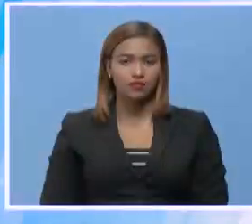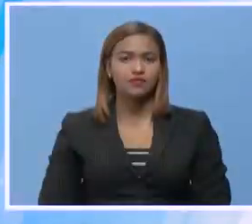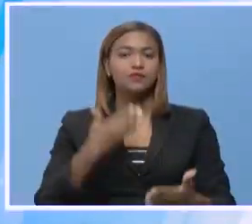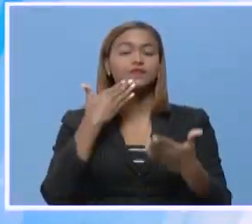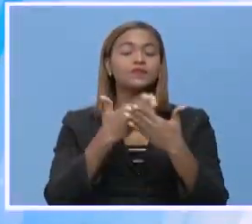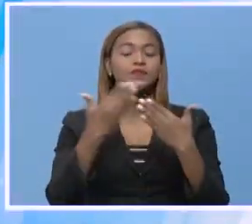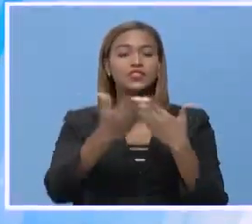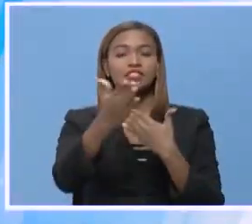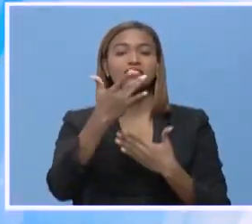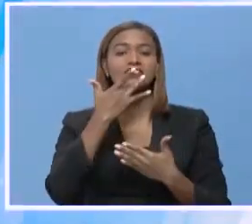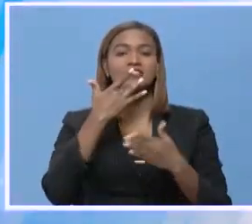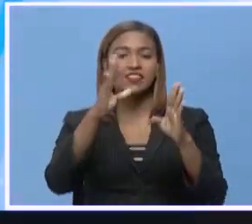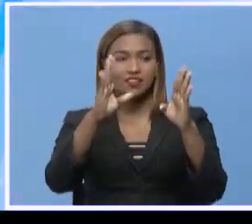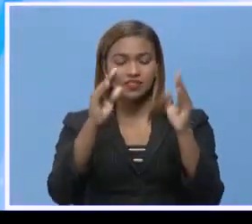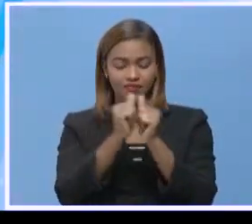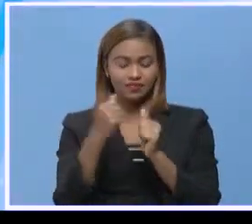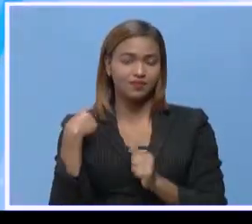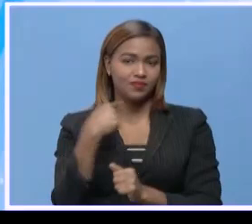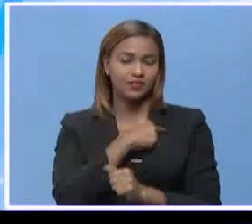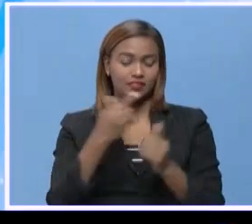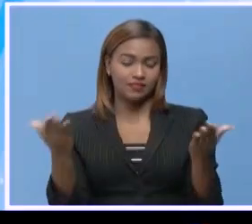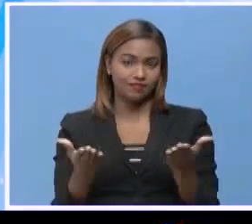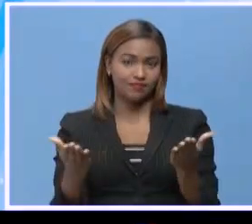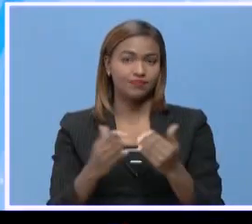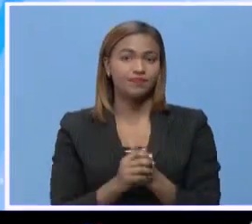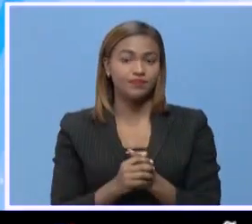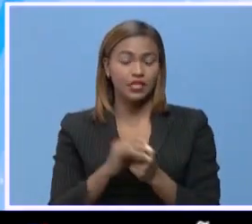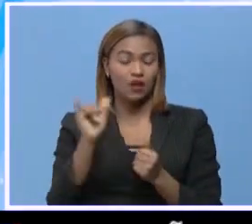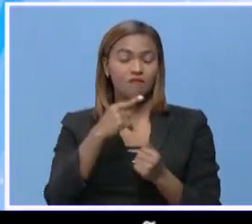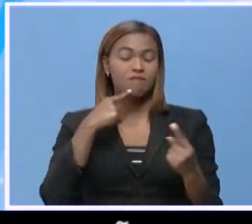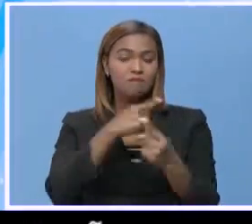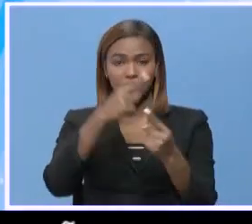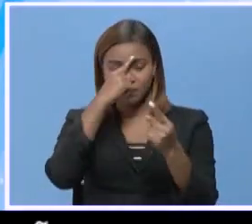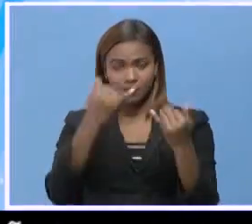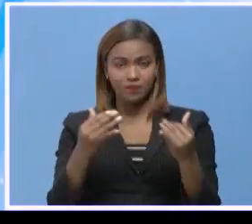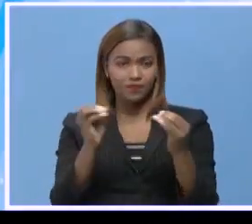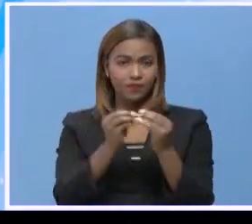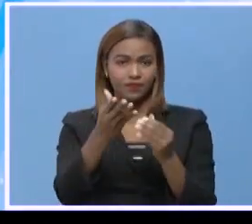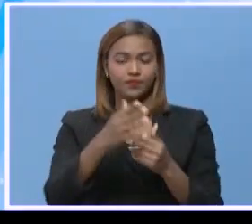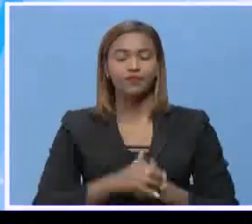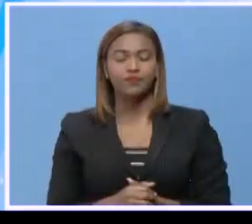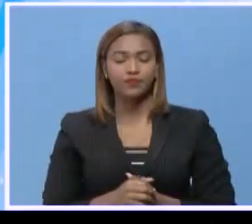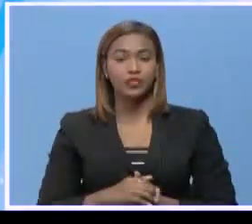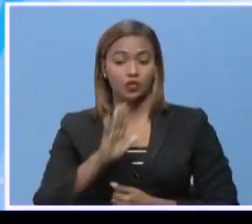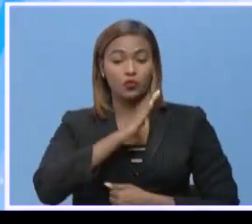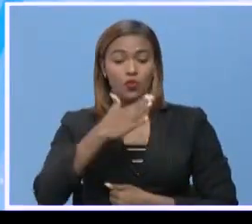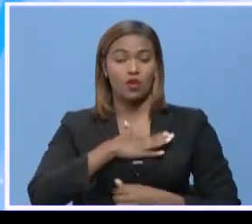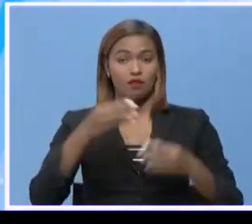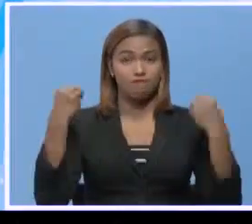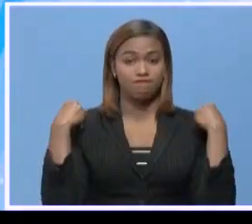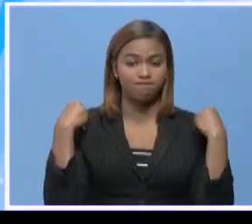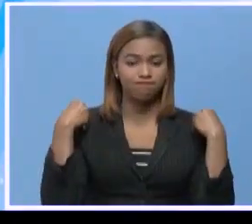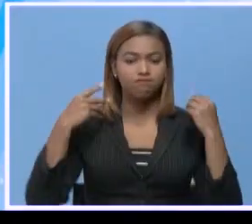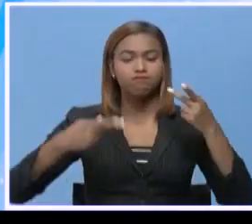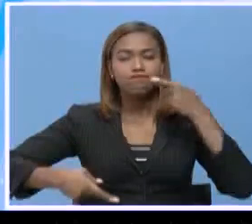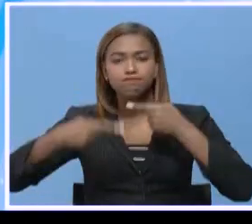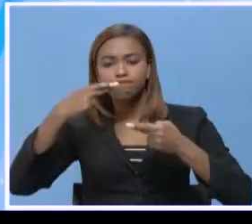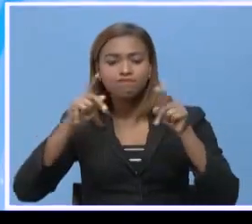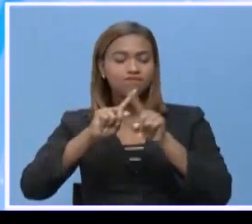Qué bueno que deciden informarse con nosotros de inmediato las informaciones. Los dueños de gimnasios, bares y